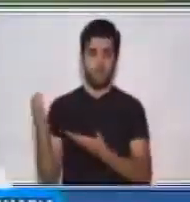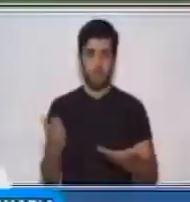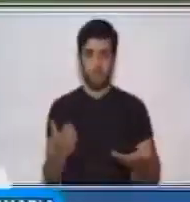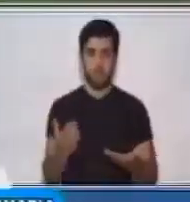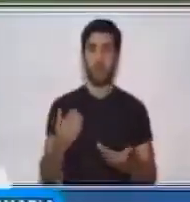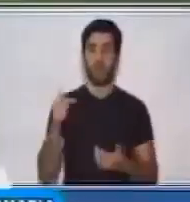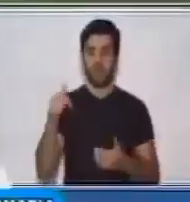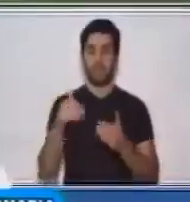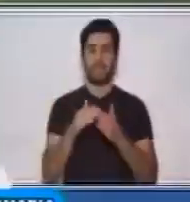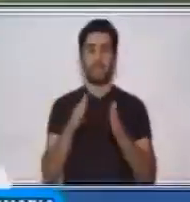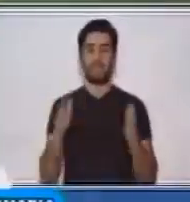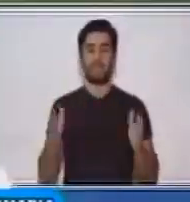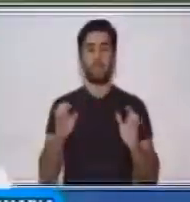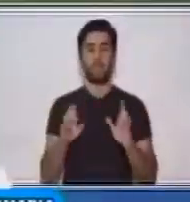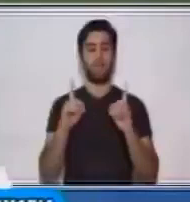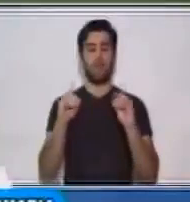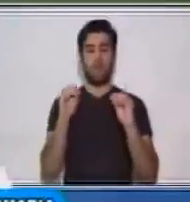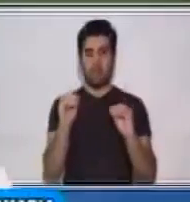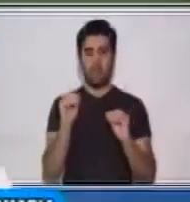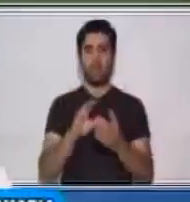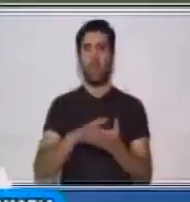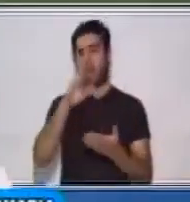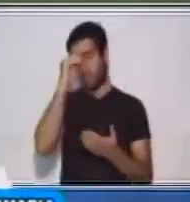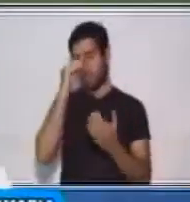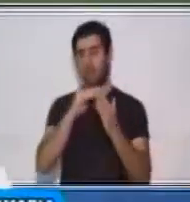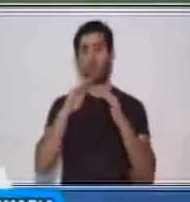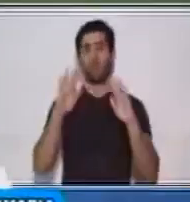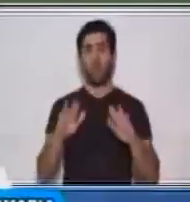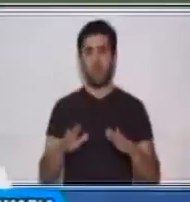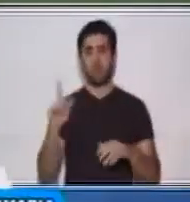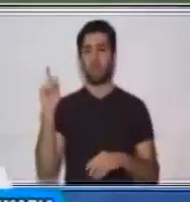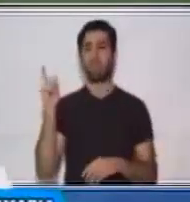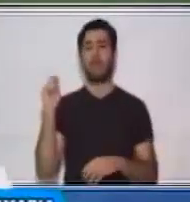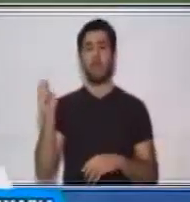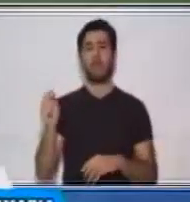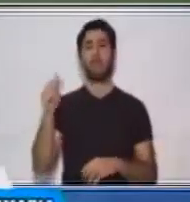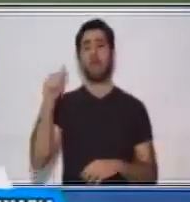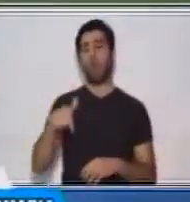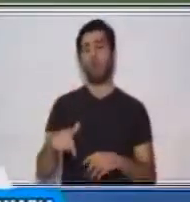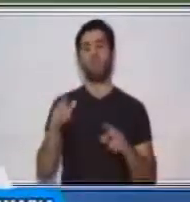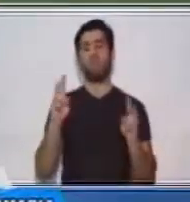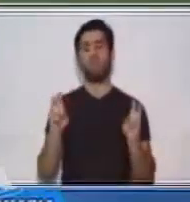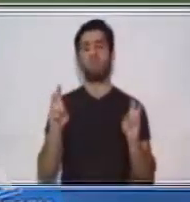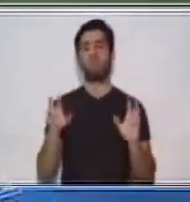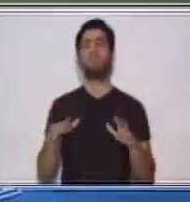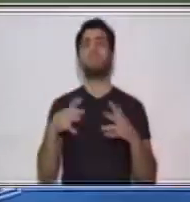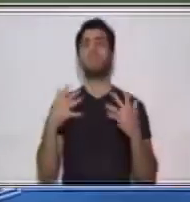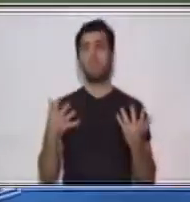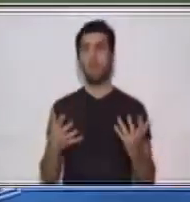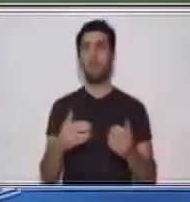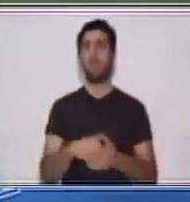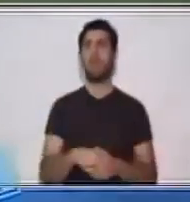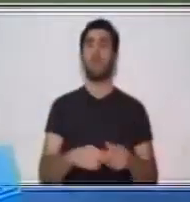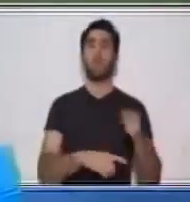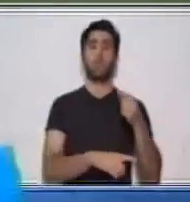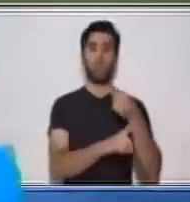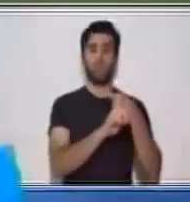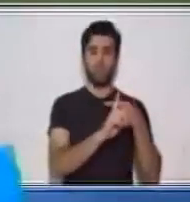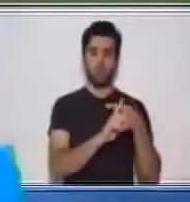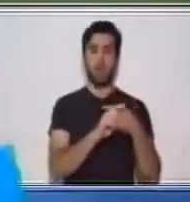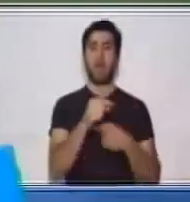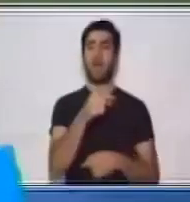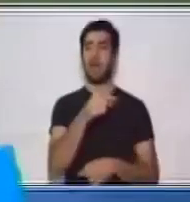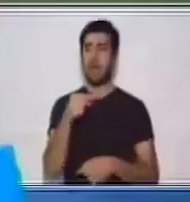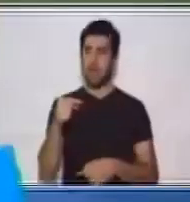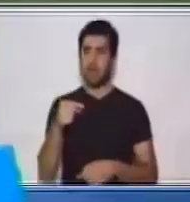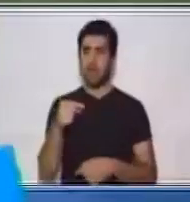Bienvenidos a este espacio educativo Aprendo en Casa. Soy María Victoria Vaz y en esta oportunidad desarrollaré el tema de sumas y